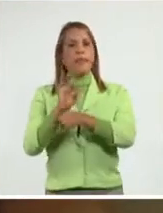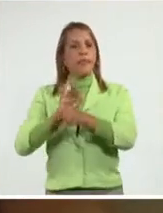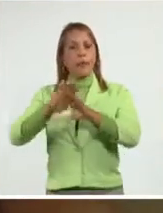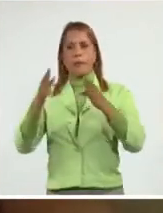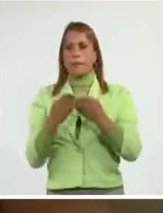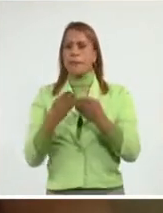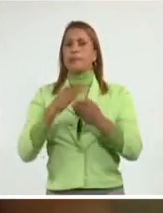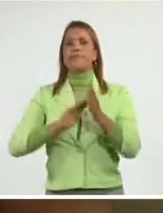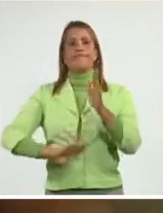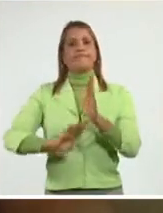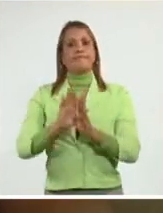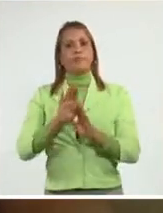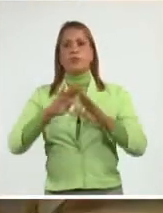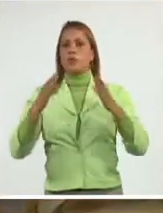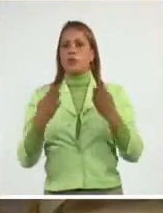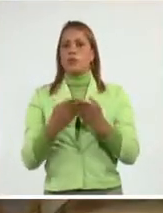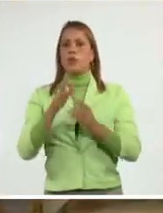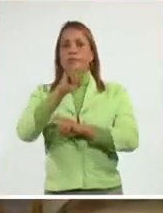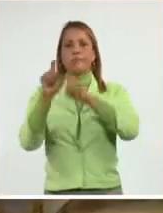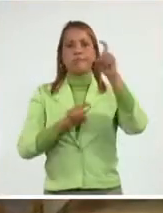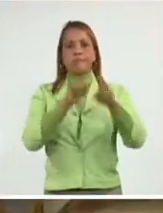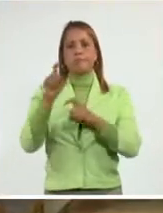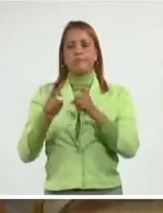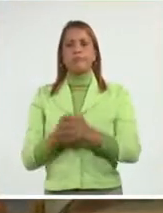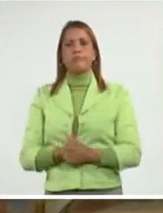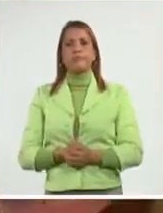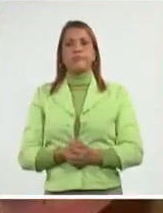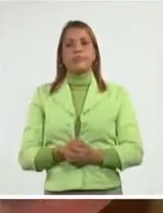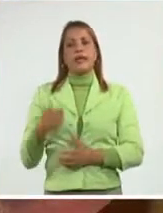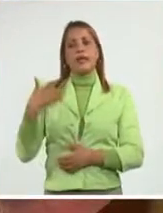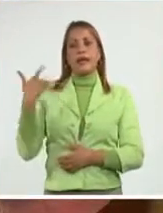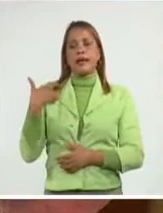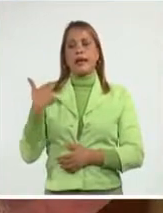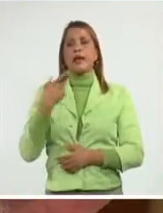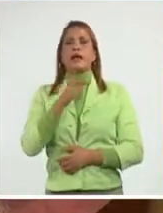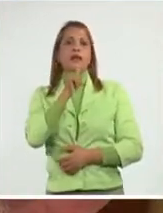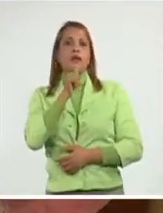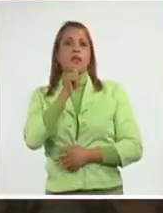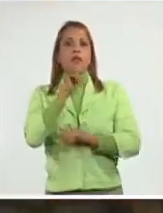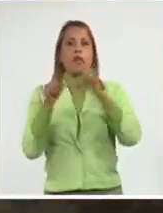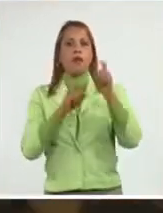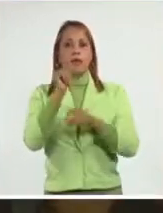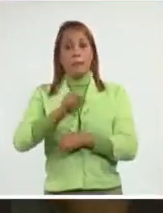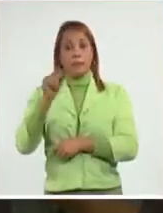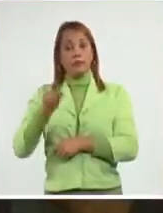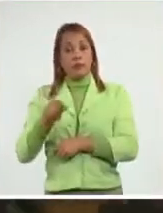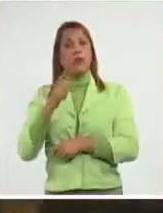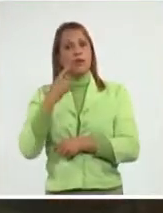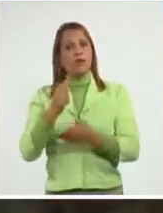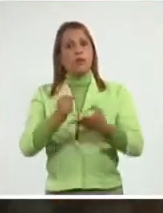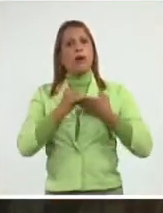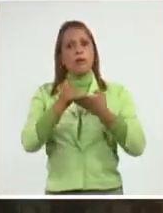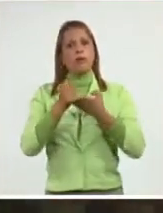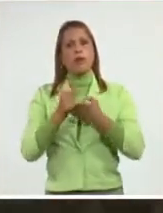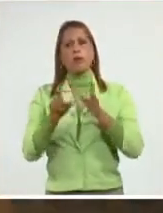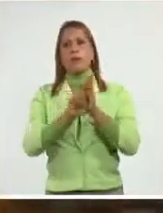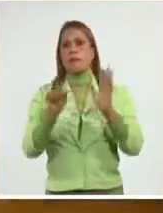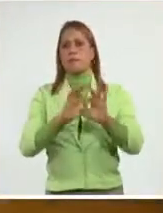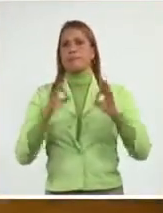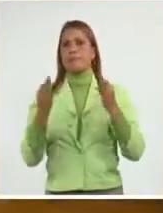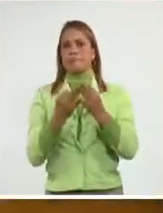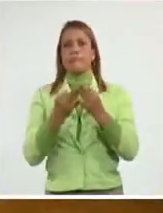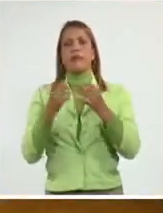desarrollo de la consulta. Los criterios y sugerencias de los electores permitirán el referendo de un código de las familias